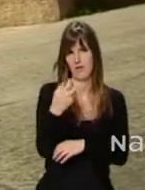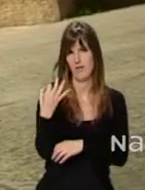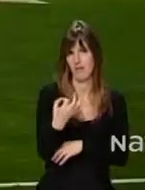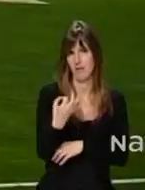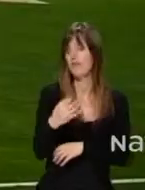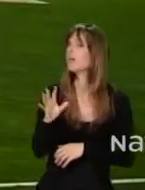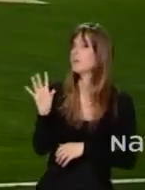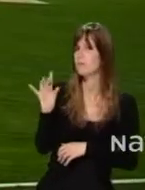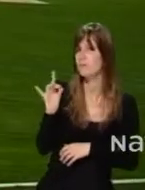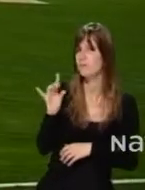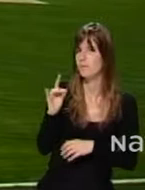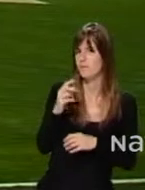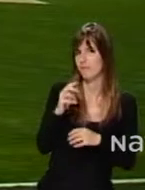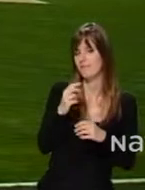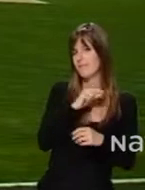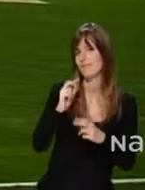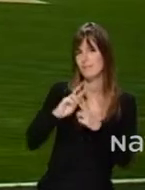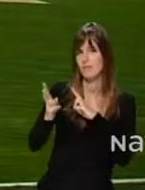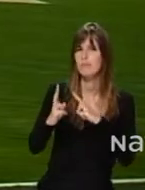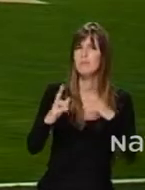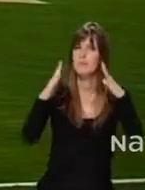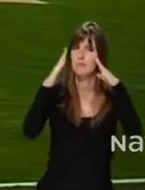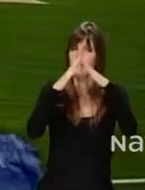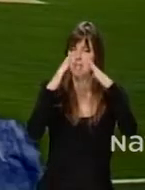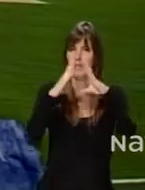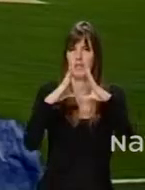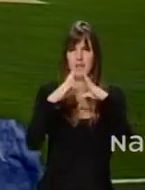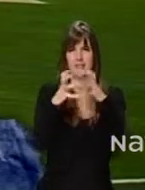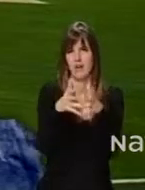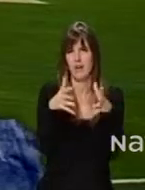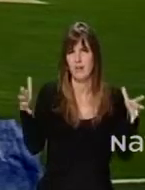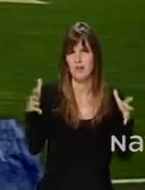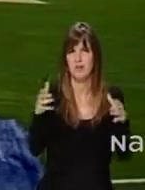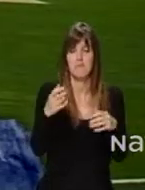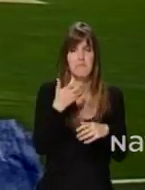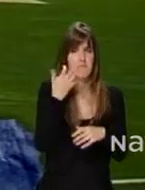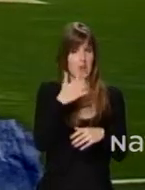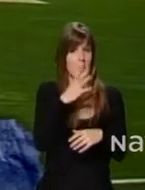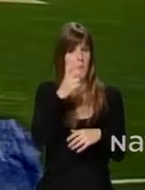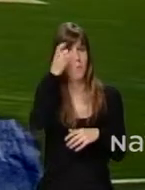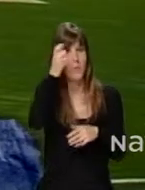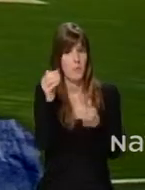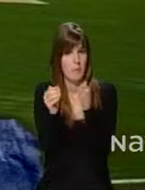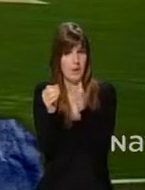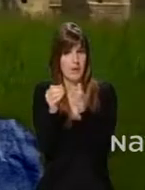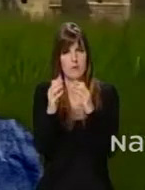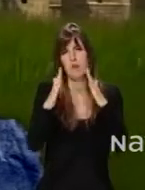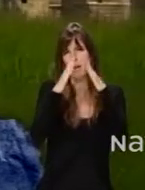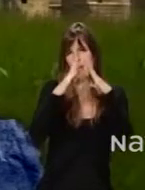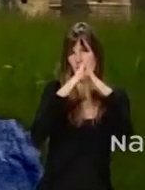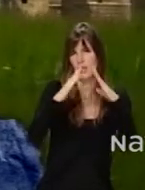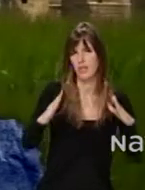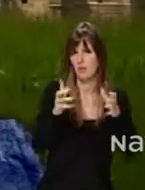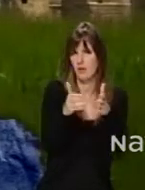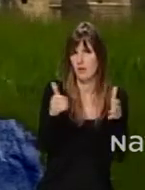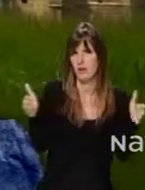pues estamos en una construcción enorme, una iglesia muy grande, en un pueblo que es pues ciertamente pequeño, como es Urrozdilla. Y